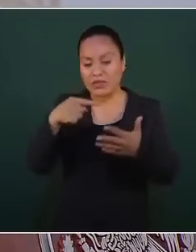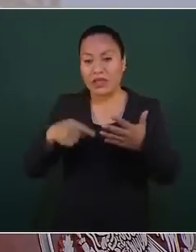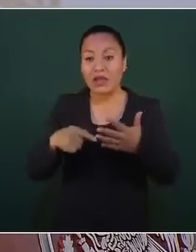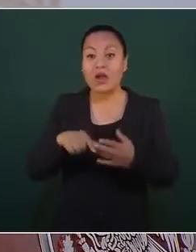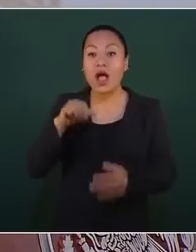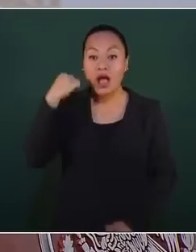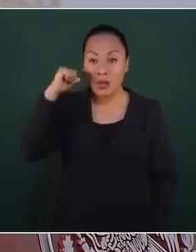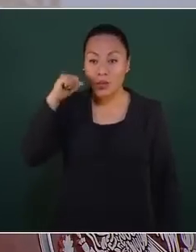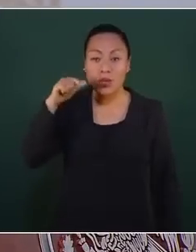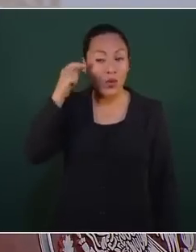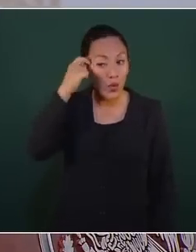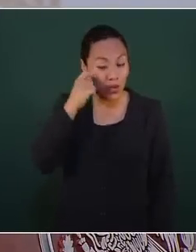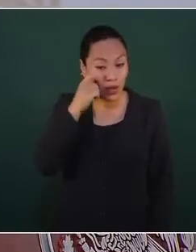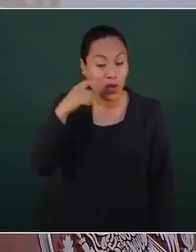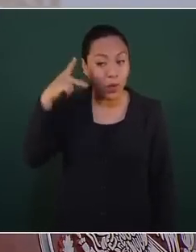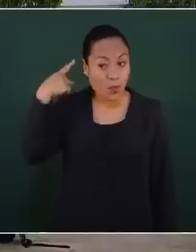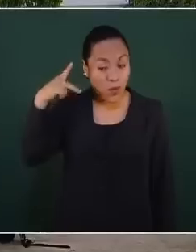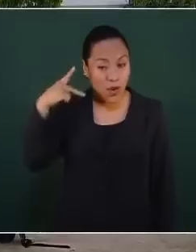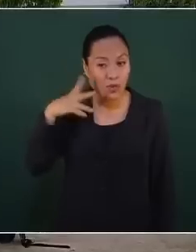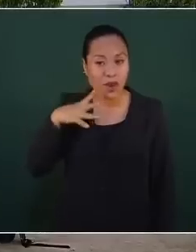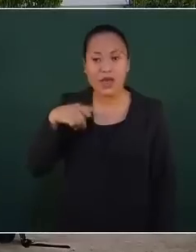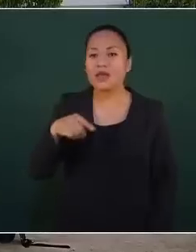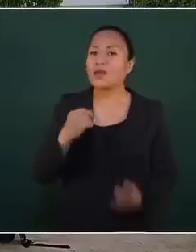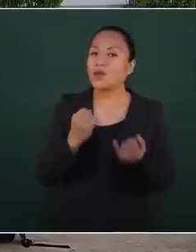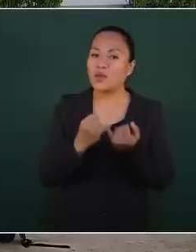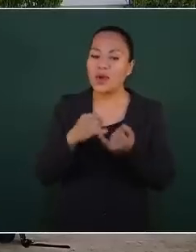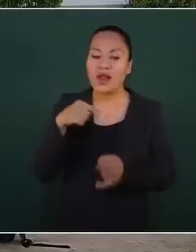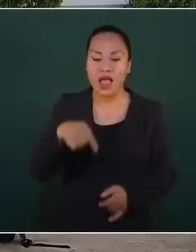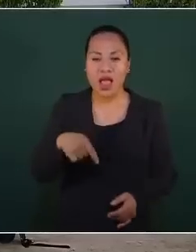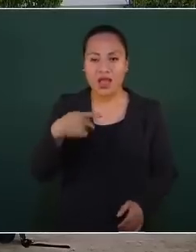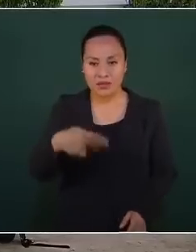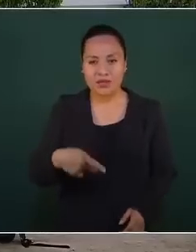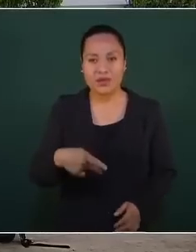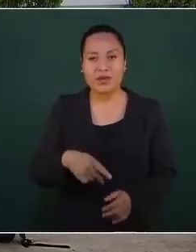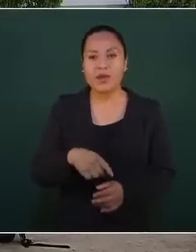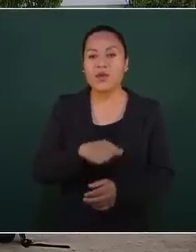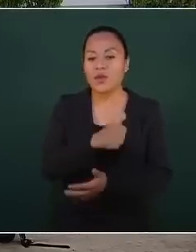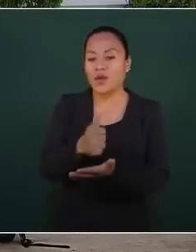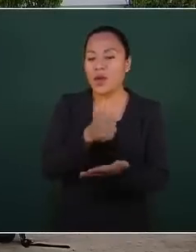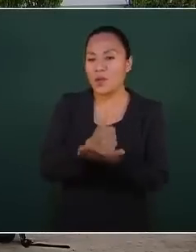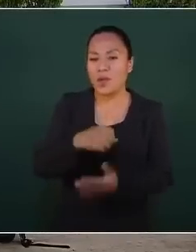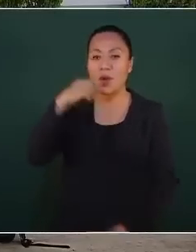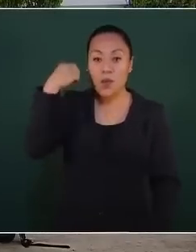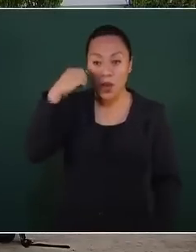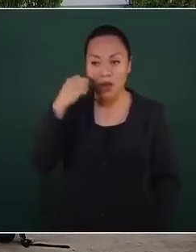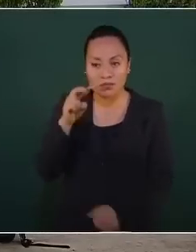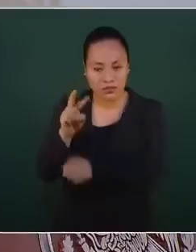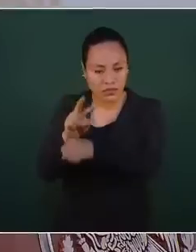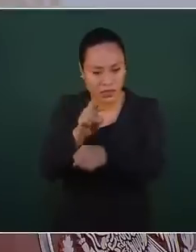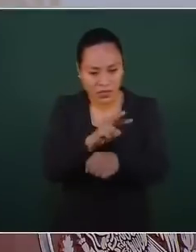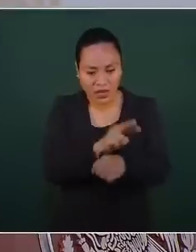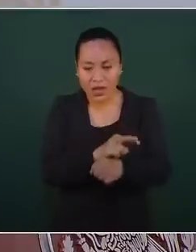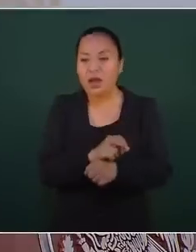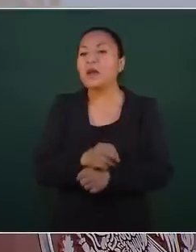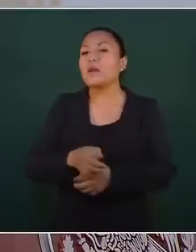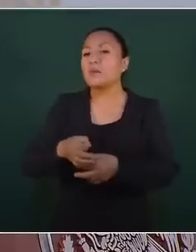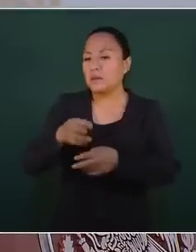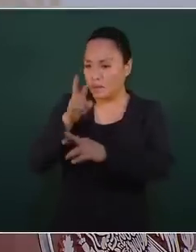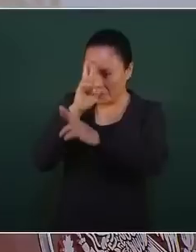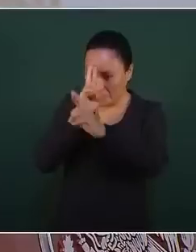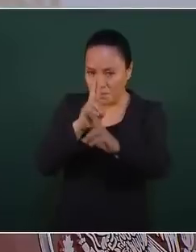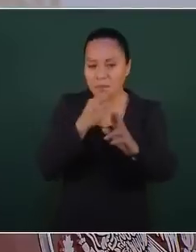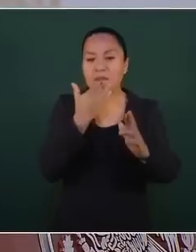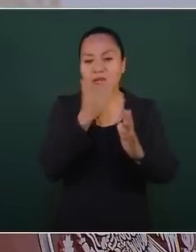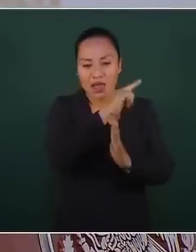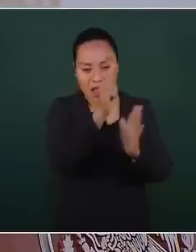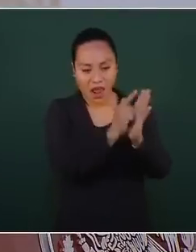Acapulco, Guerrero, en Puebla, Puebla, y aquí en la capital de Oaxaca, constatando que se respete los precios